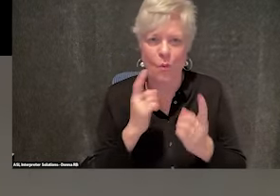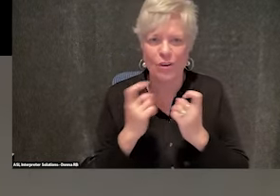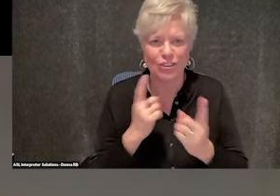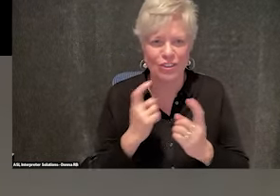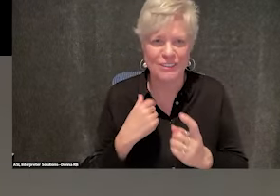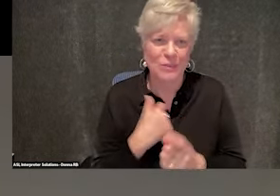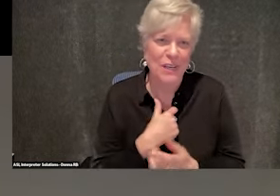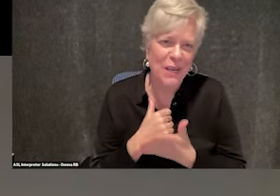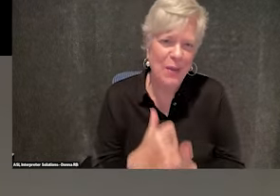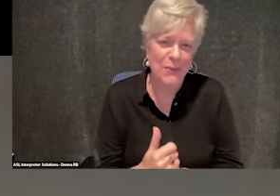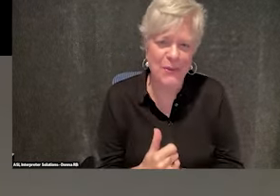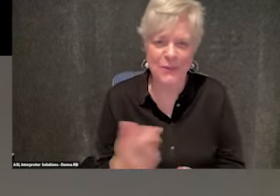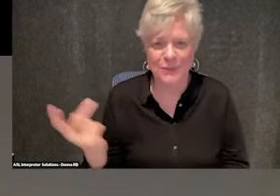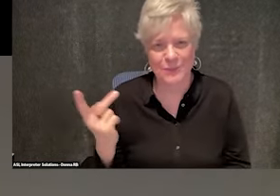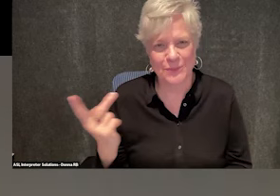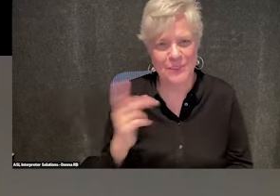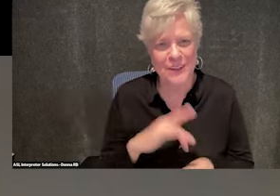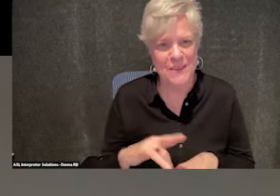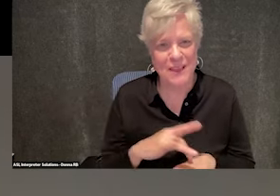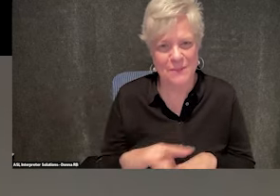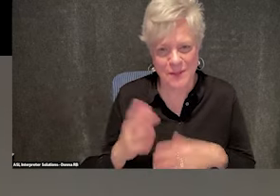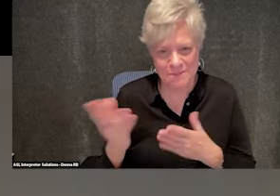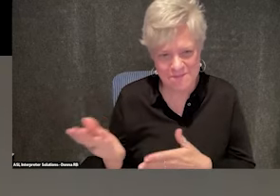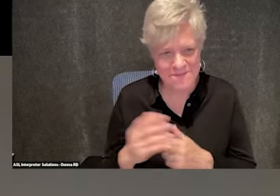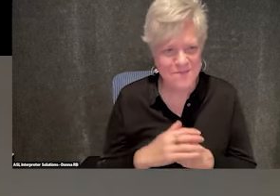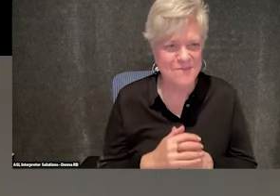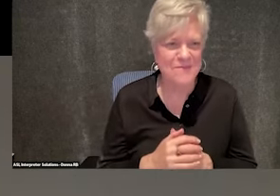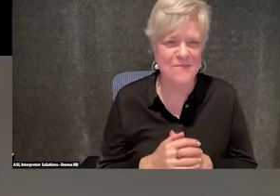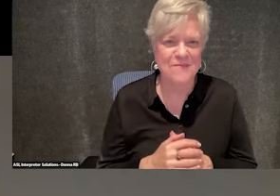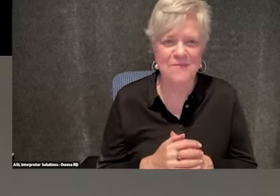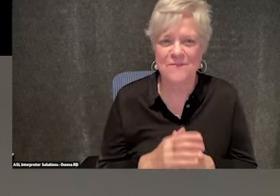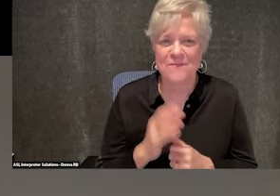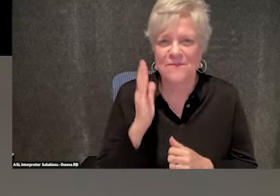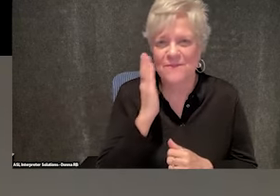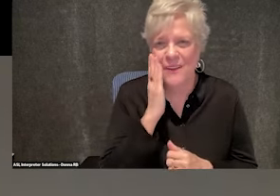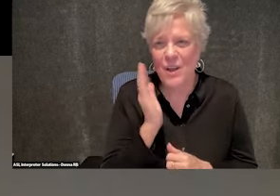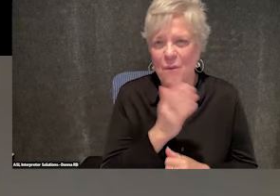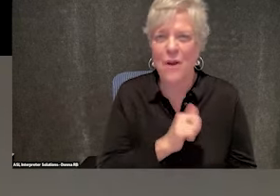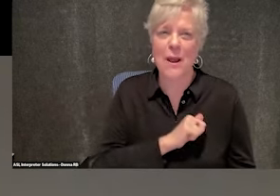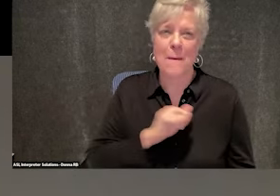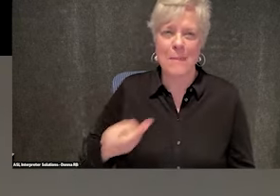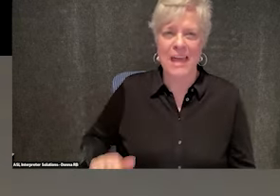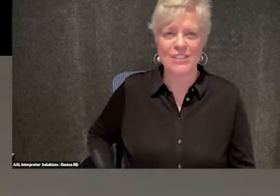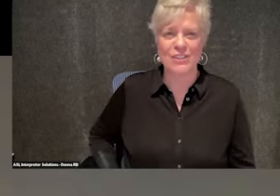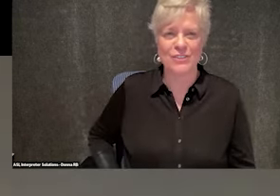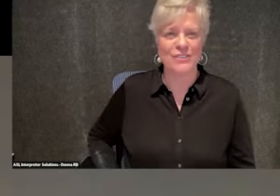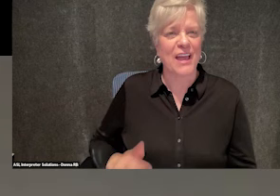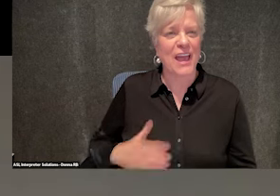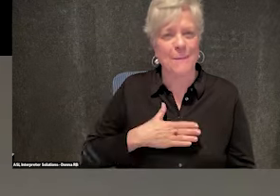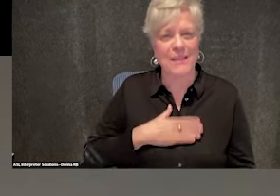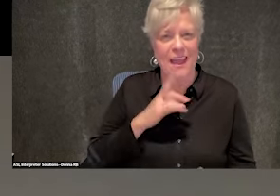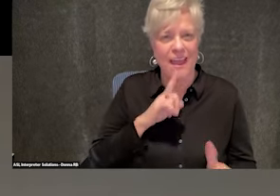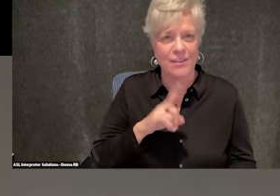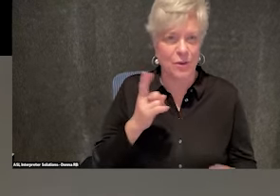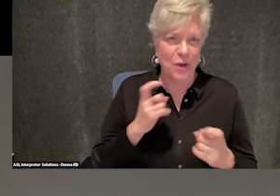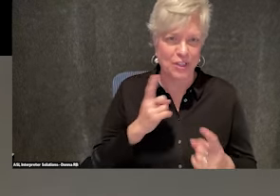muy dispuestos a contestar preguntas específicamente sobre sus experiencias personales, sus